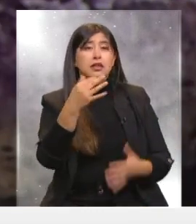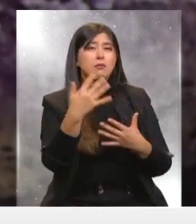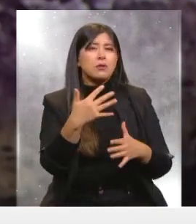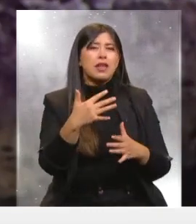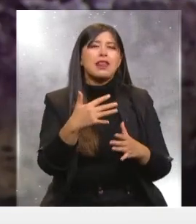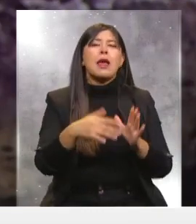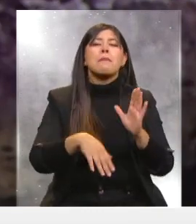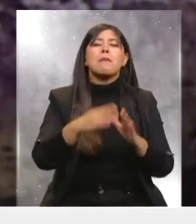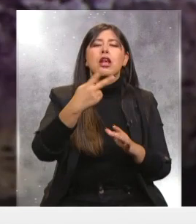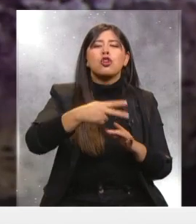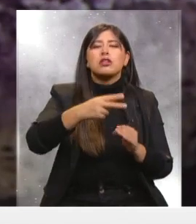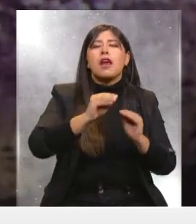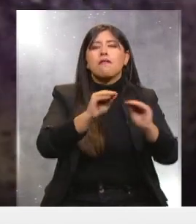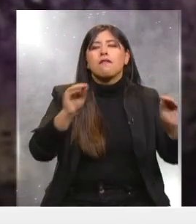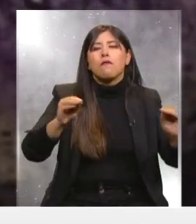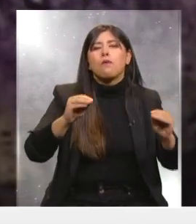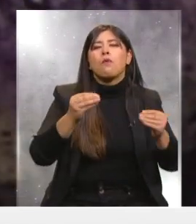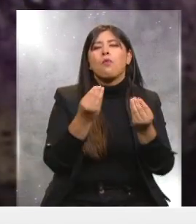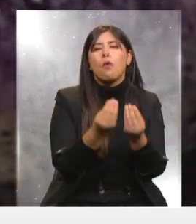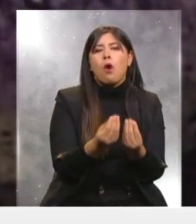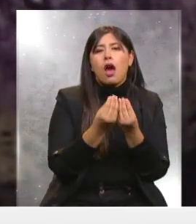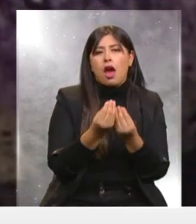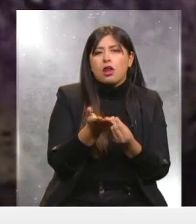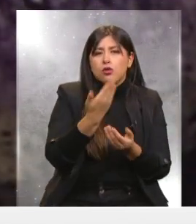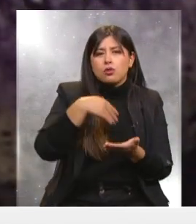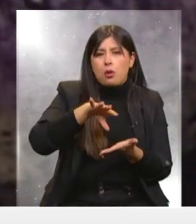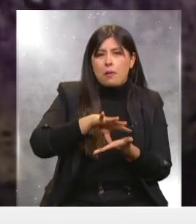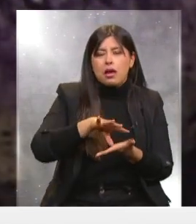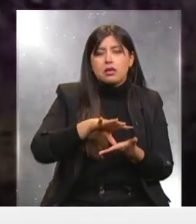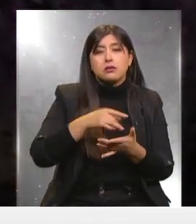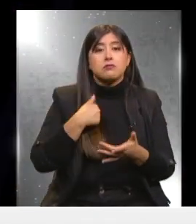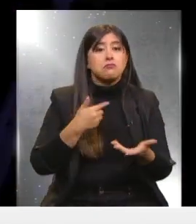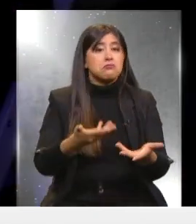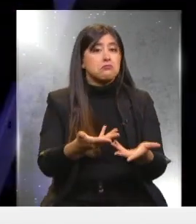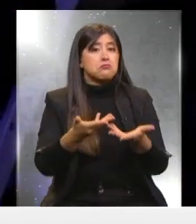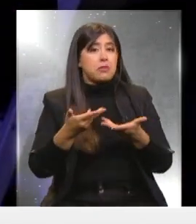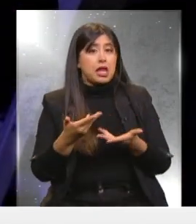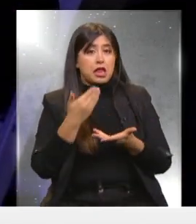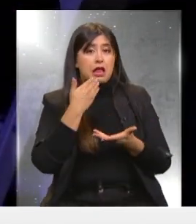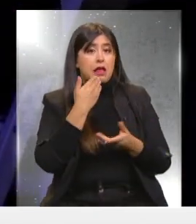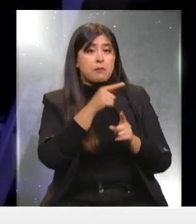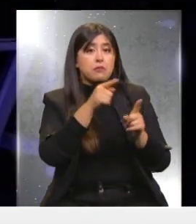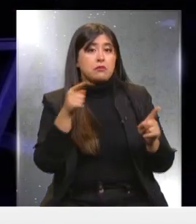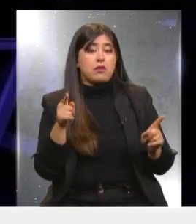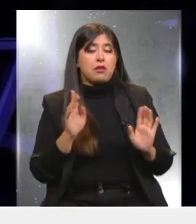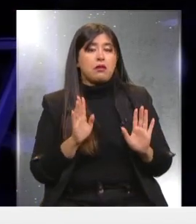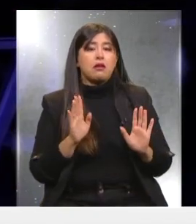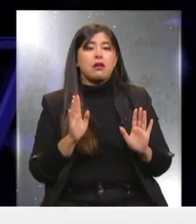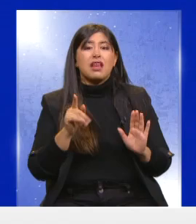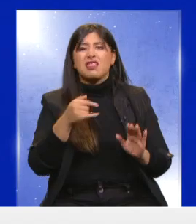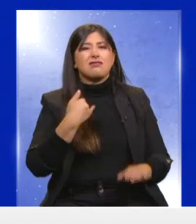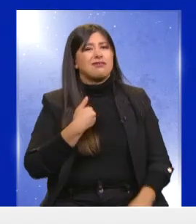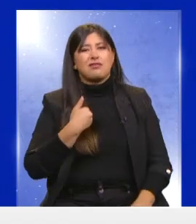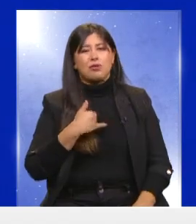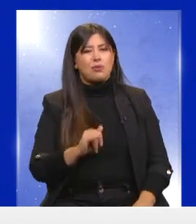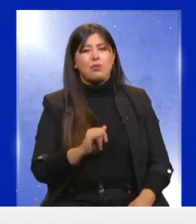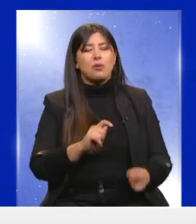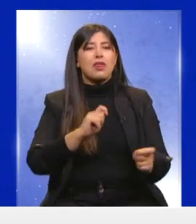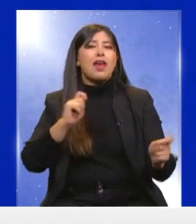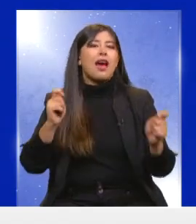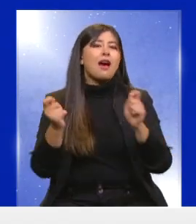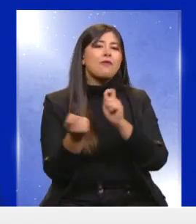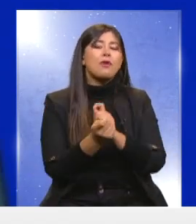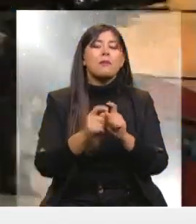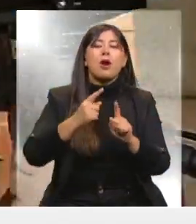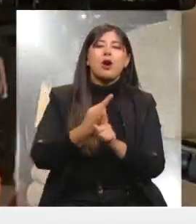buenas noticias que tenemos en nuestro país yo lo tomaría más como una invitación invitación que no gustó y que se transforma en